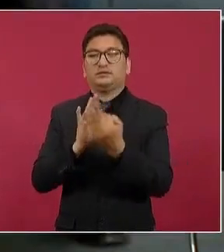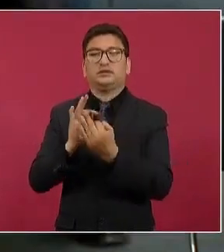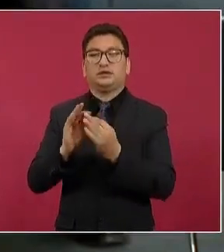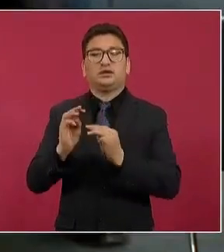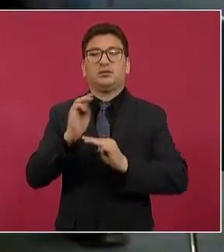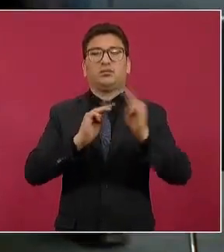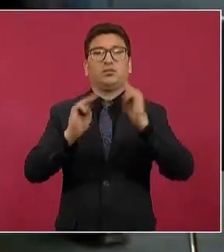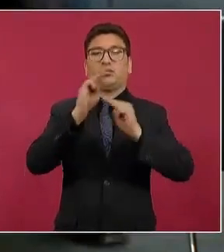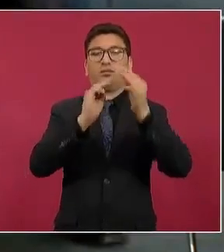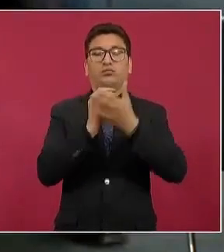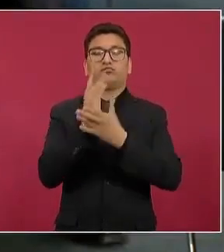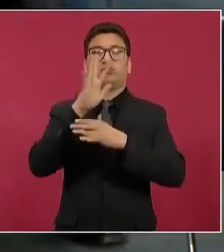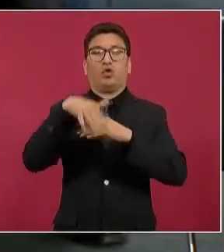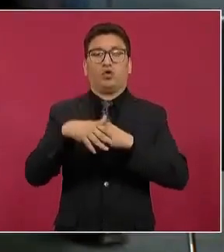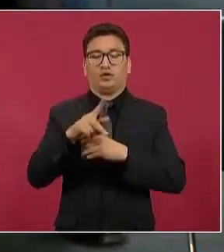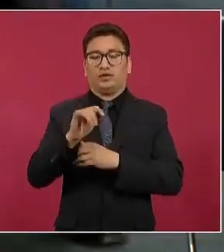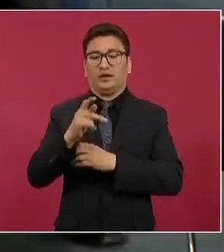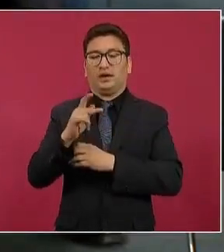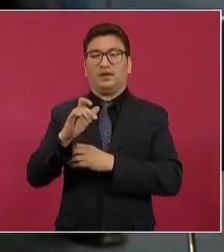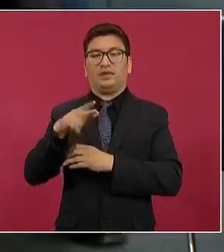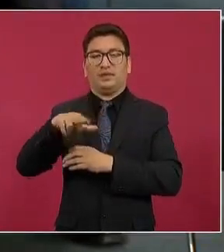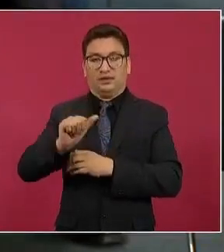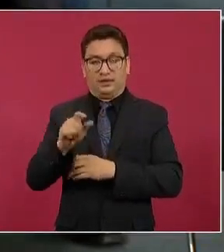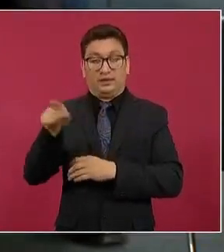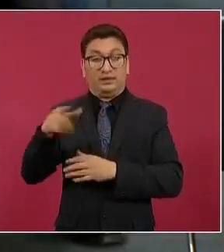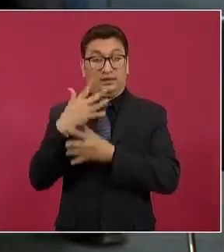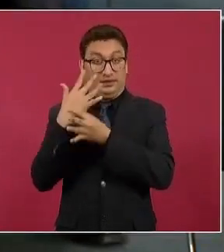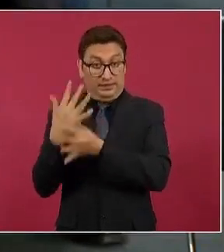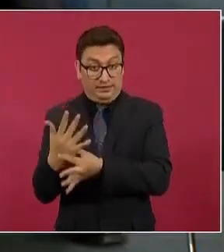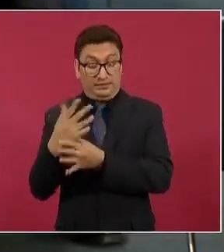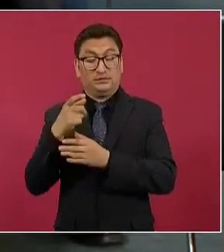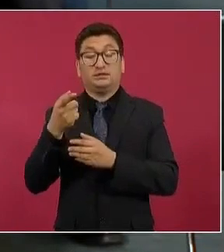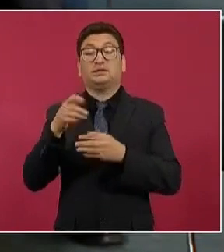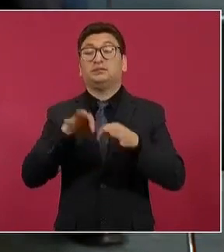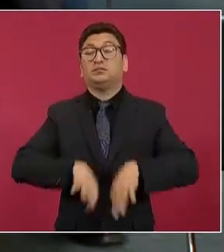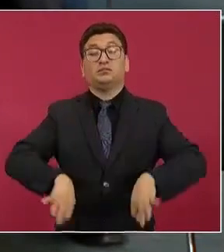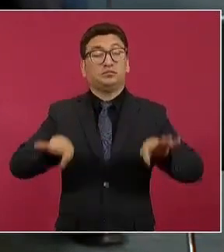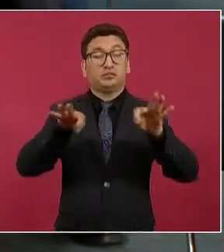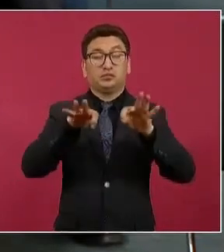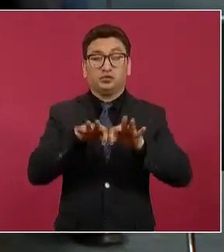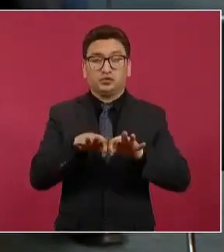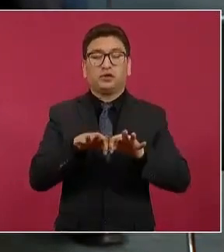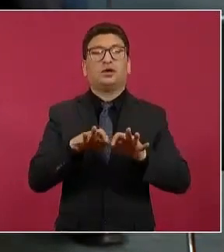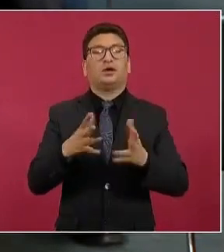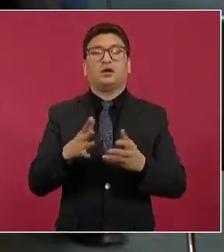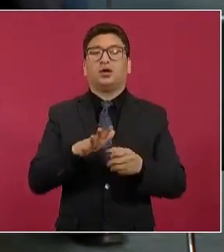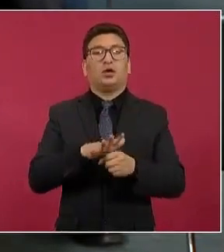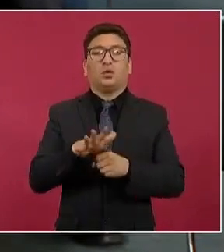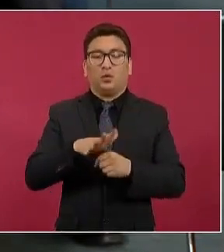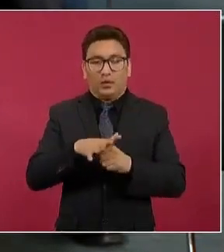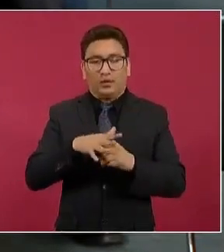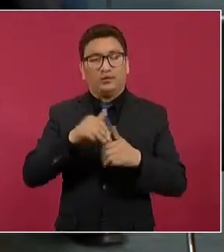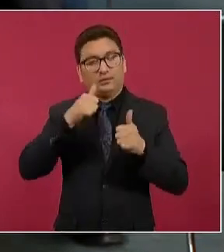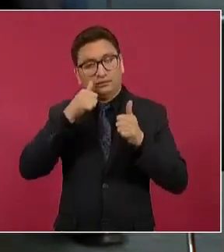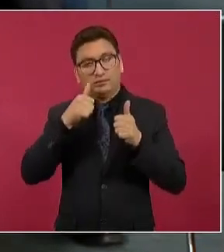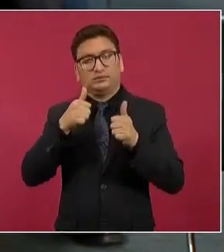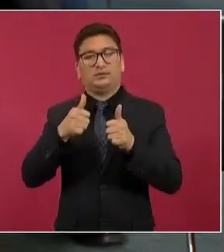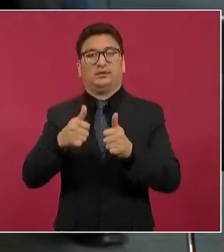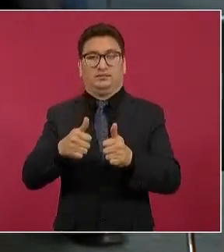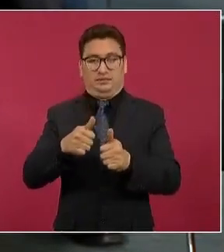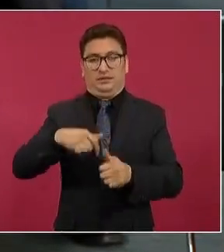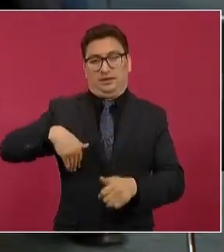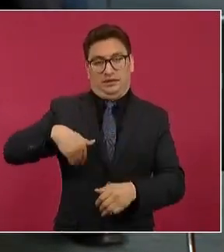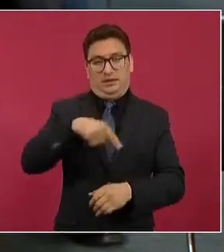volcán del Tacaná. Él me hablaba de la importancia y la puntual atención en materia de lo que